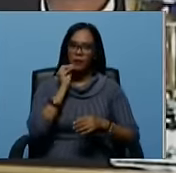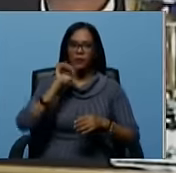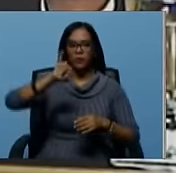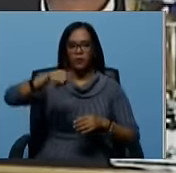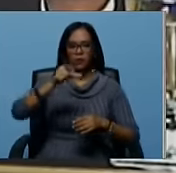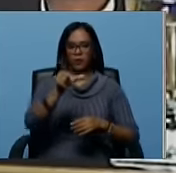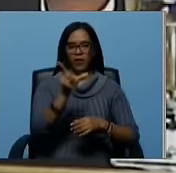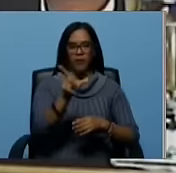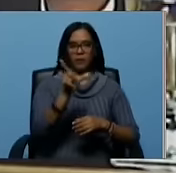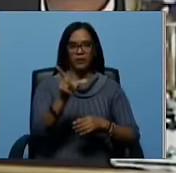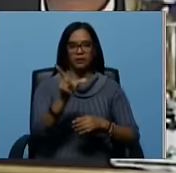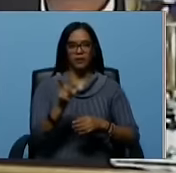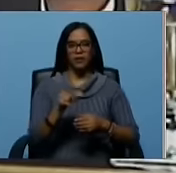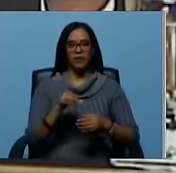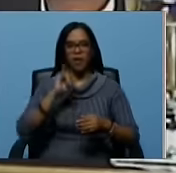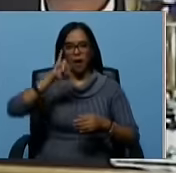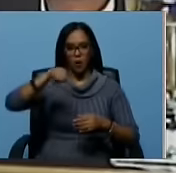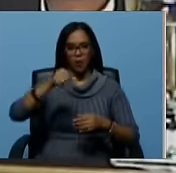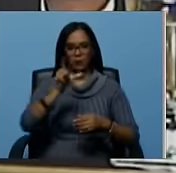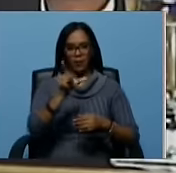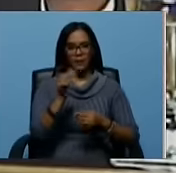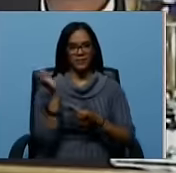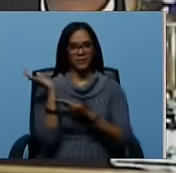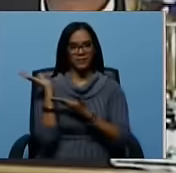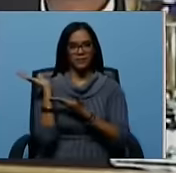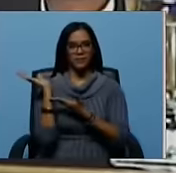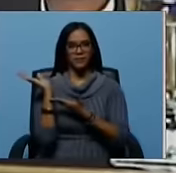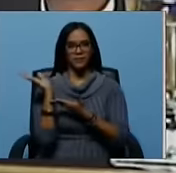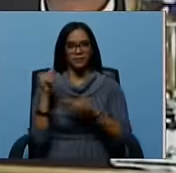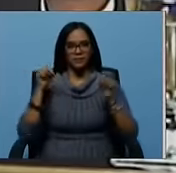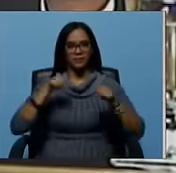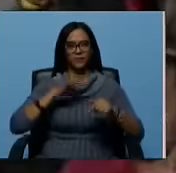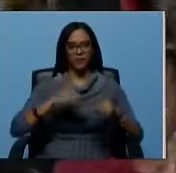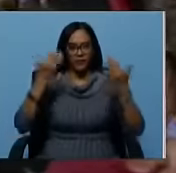Socialista Unido de Venezuela, la JPSUV.